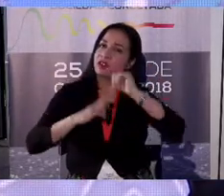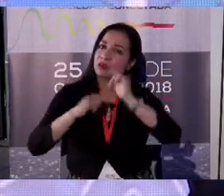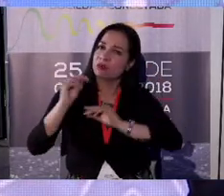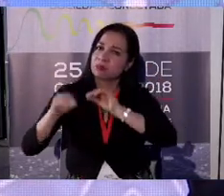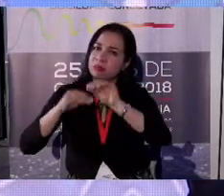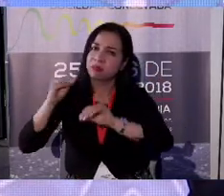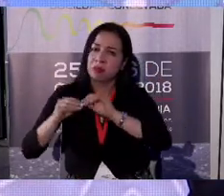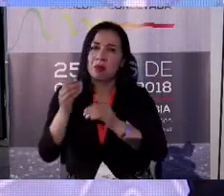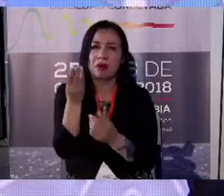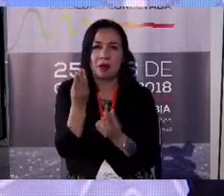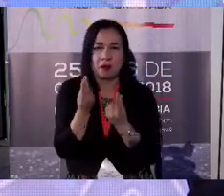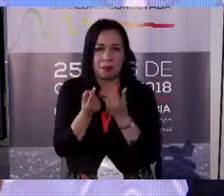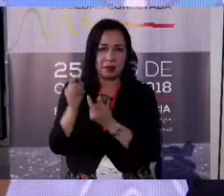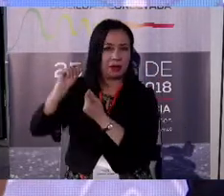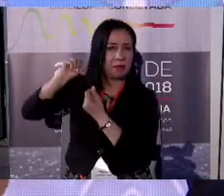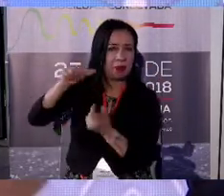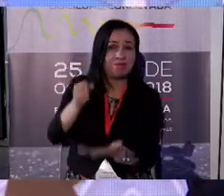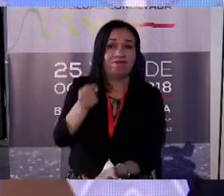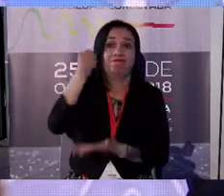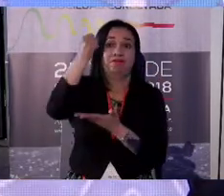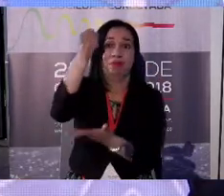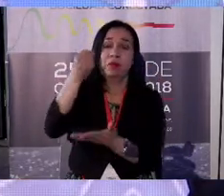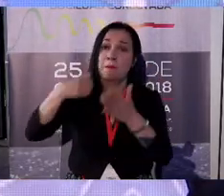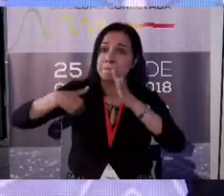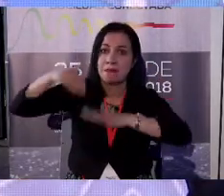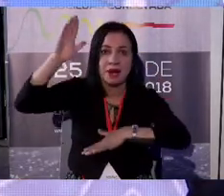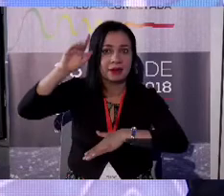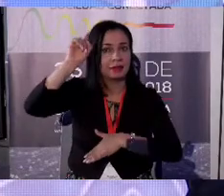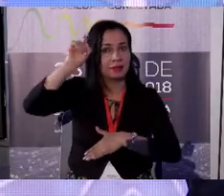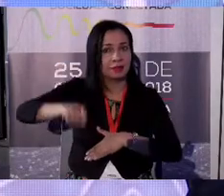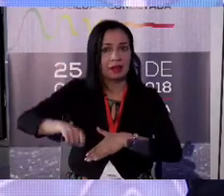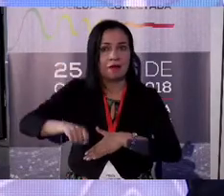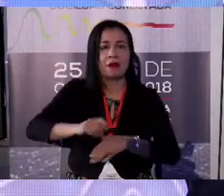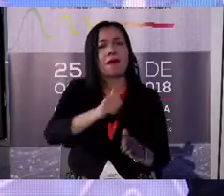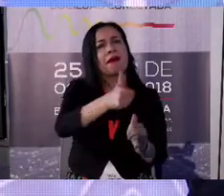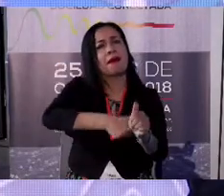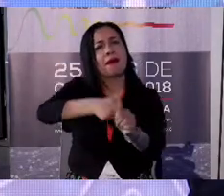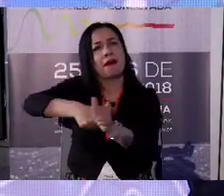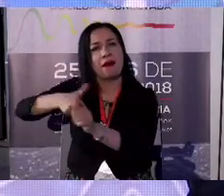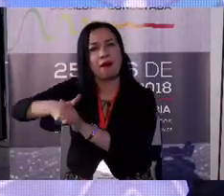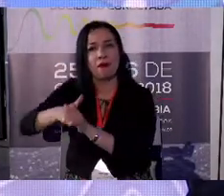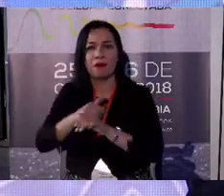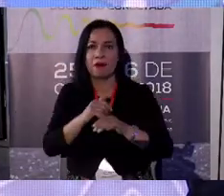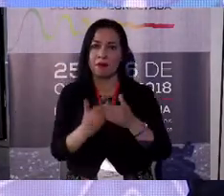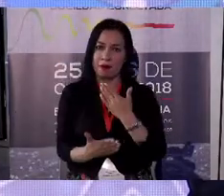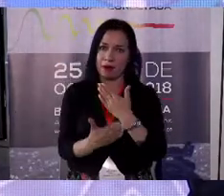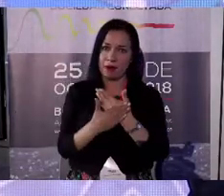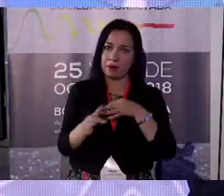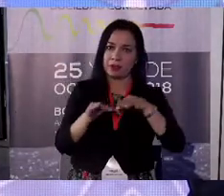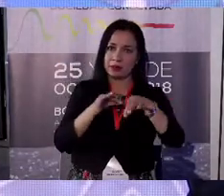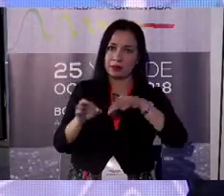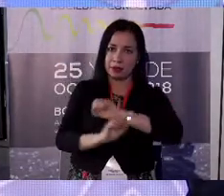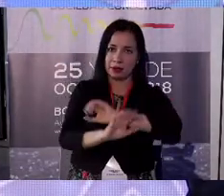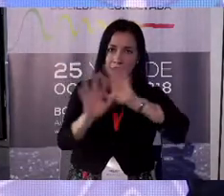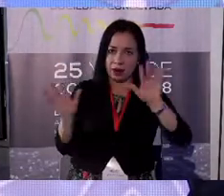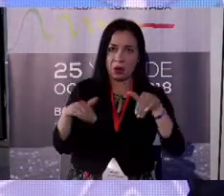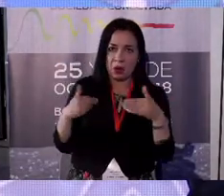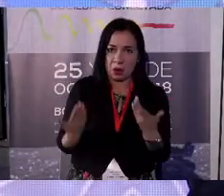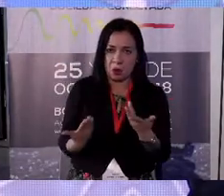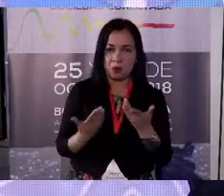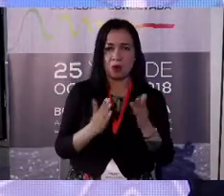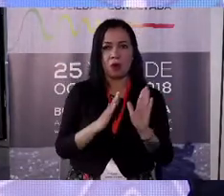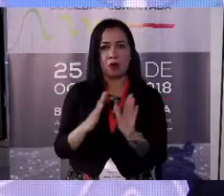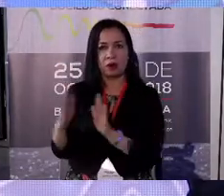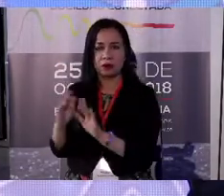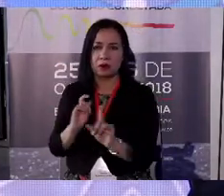muchísimas inversiones. Y creo que cada uno de ellos nos puede explicar un poco el rol de su organización en el